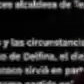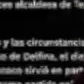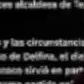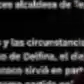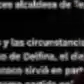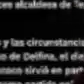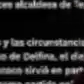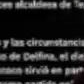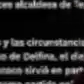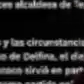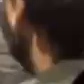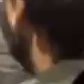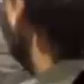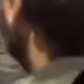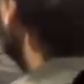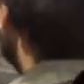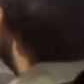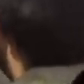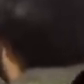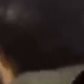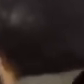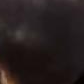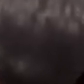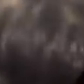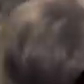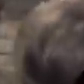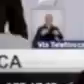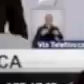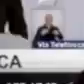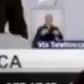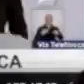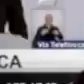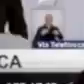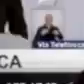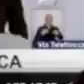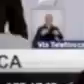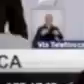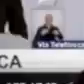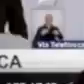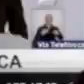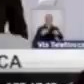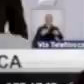de Ordorica a Delfina. No te preocupes, Delfina, así se llama su